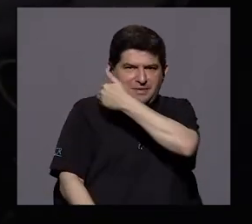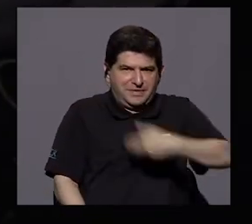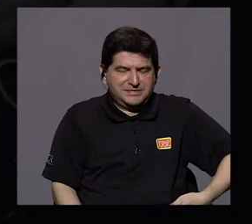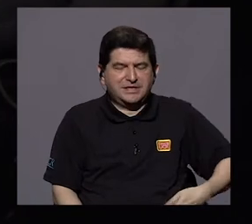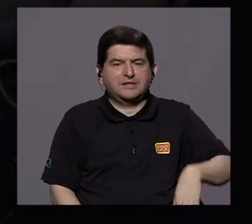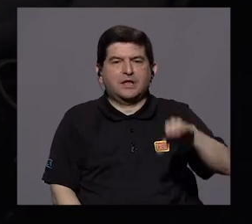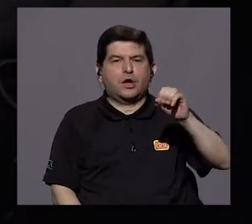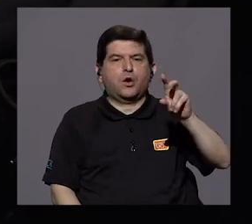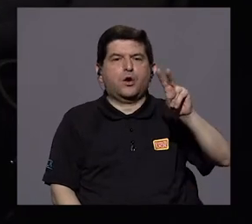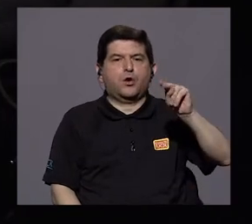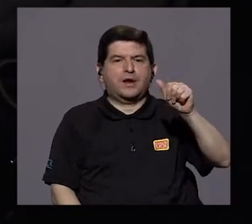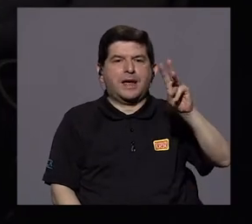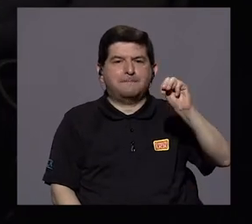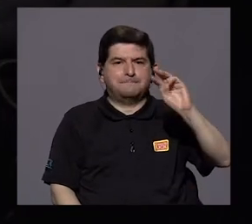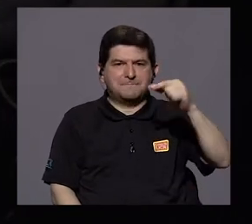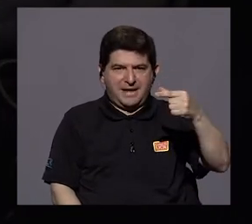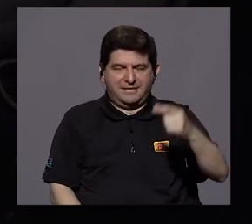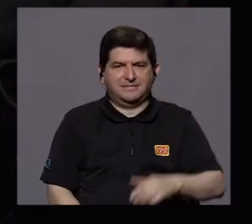de CONAMAC.